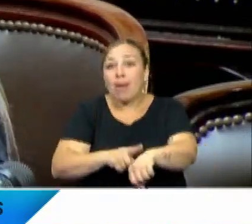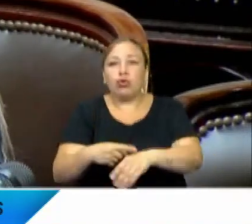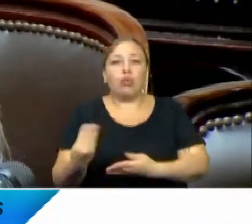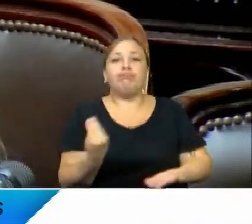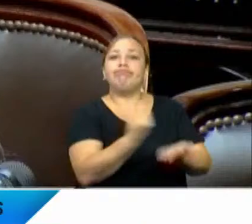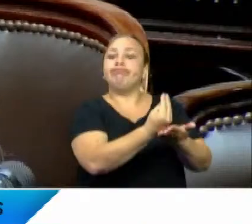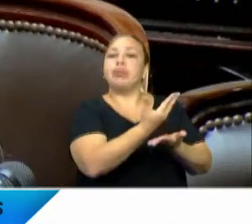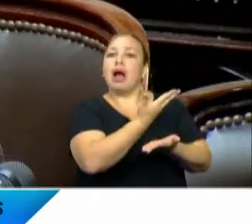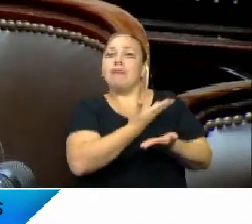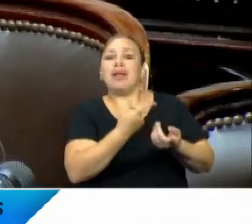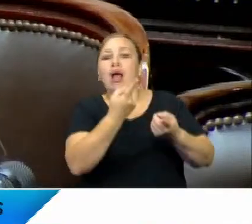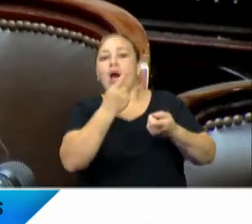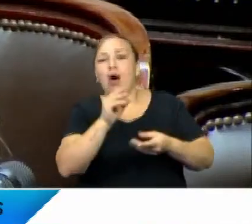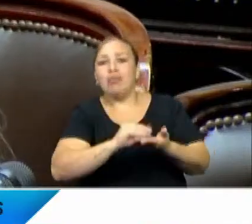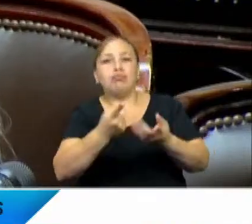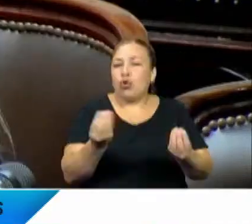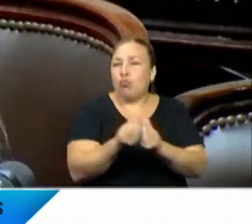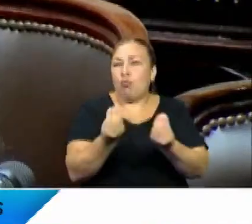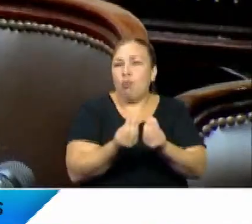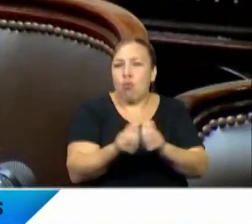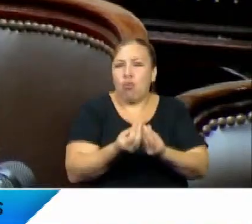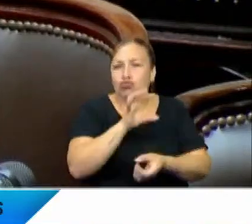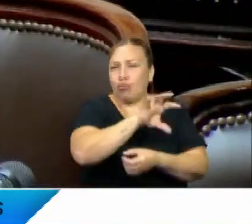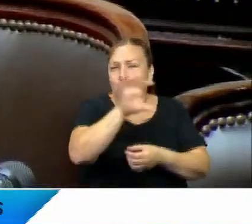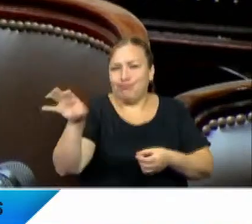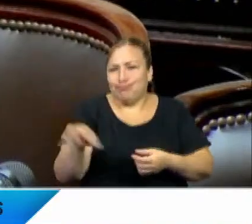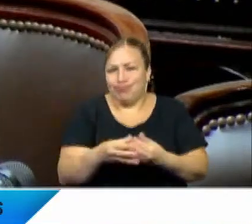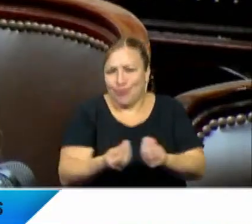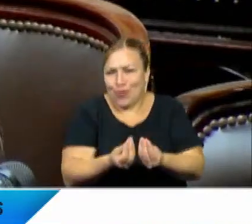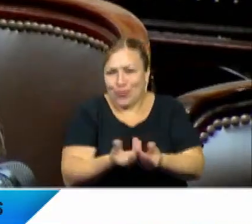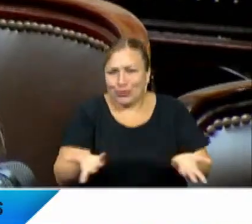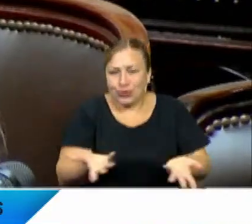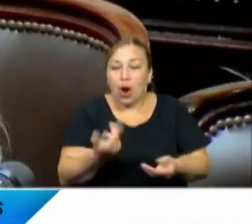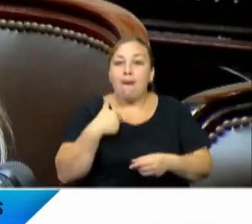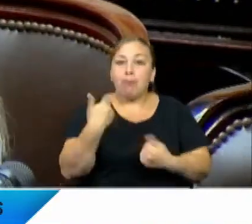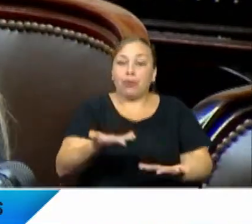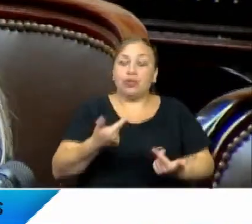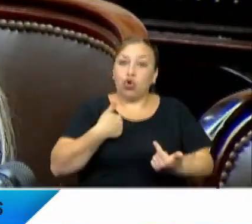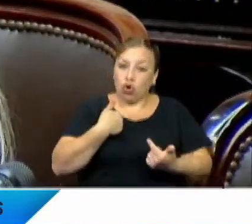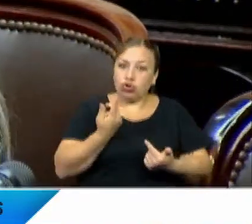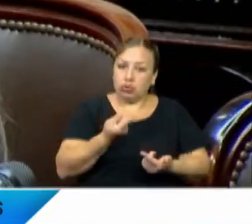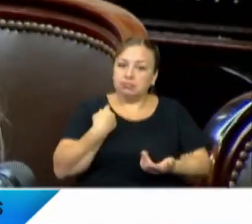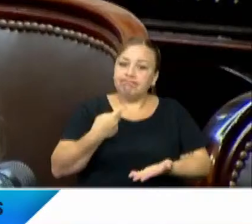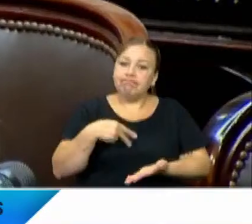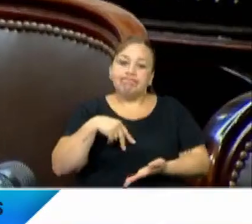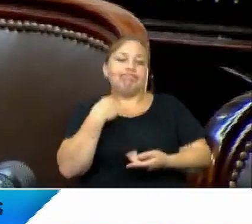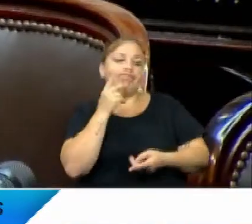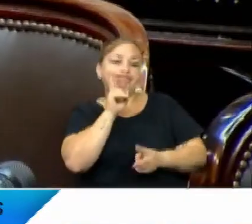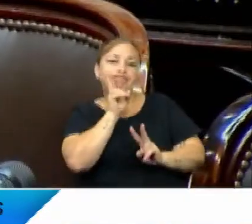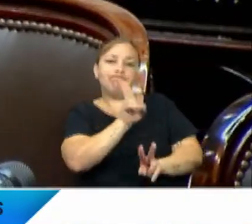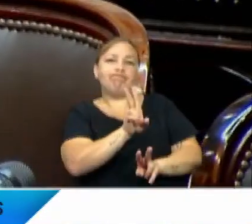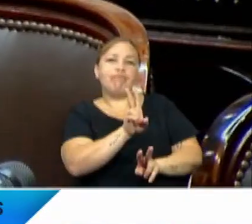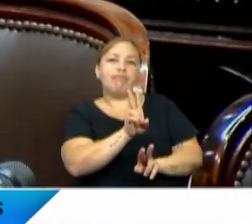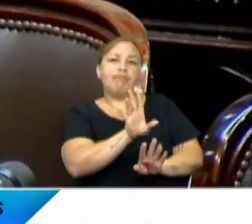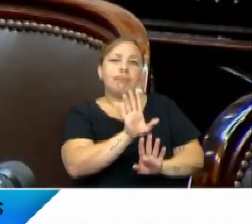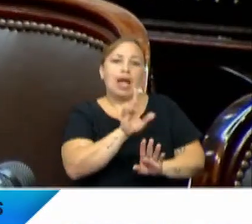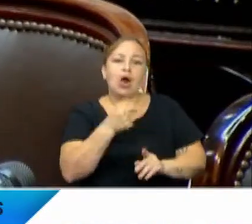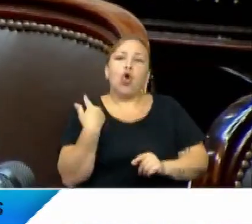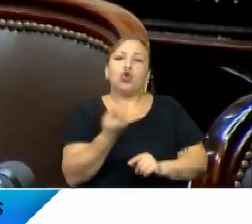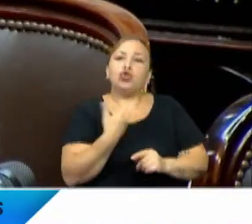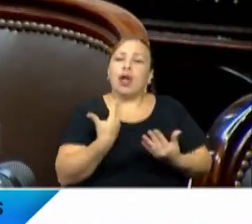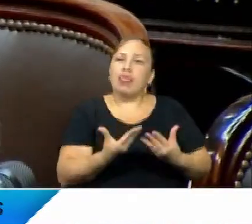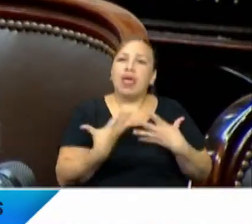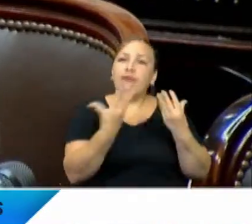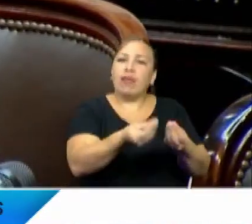Una cosa tan simple y tan obvia. Por eso nosotros una vez más nos vamos a parar en un lugar donde lo único que vamos a defender es